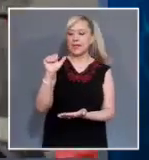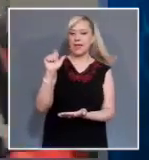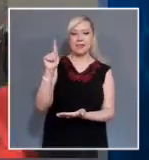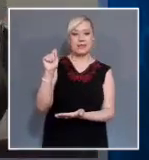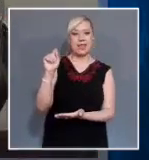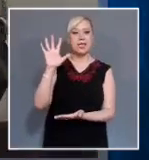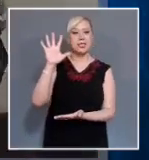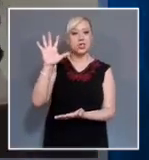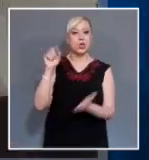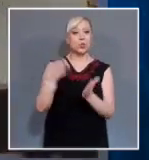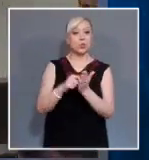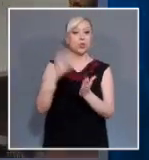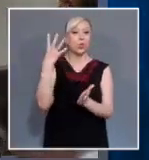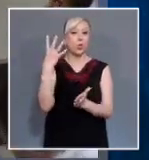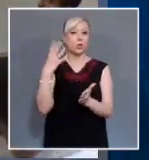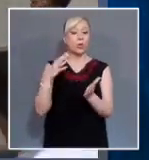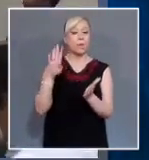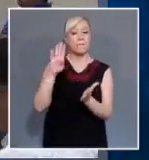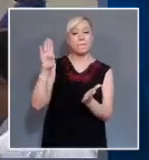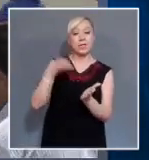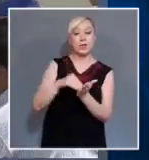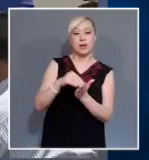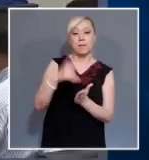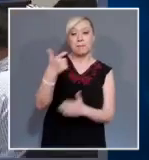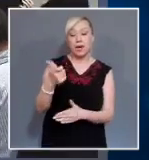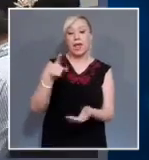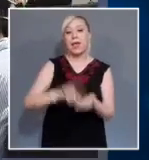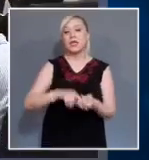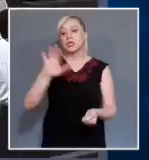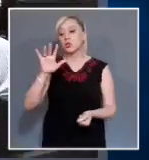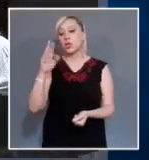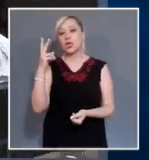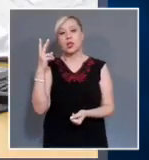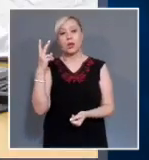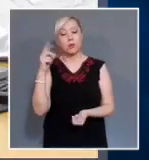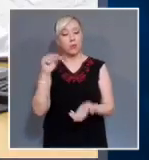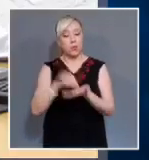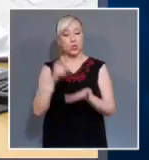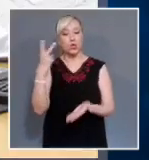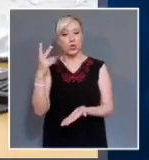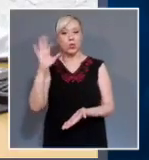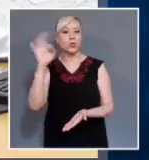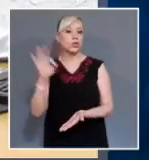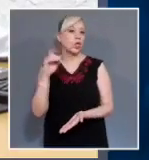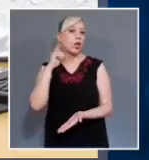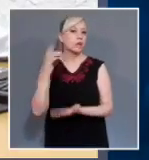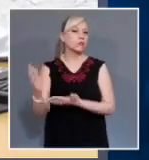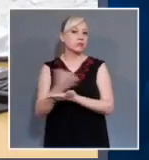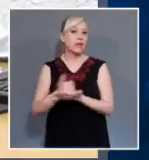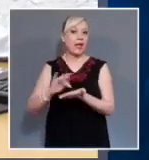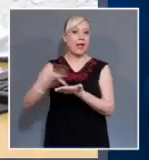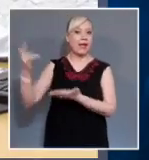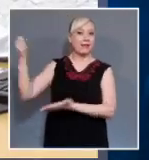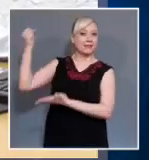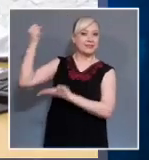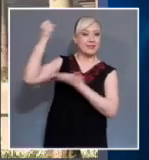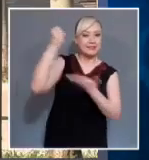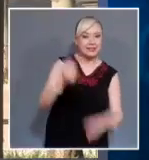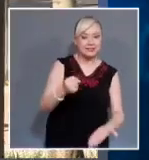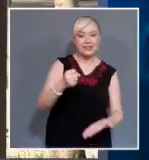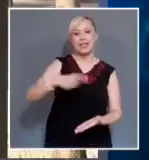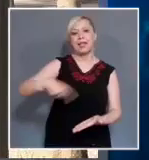de pesos 50.2% Se han generado de los rendimientos de las inversiones que realizan las Afore